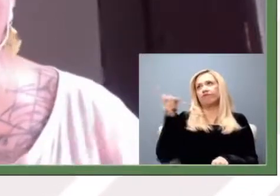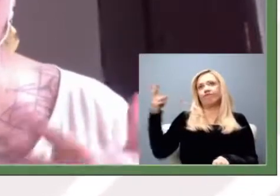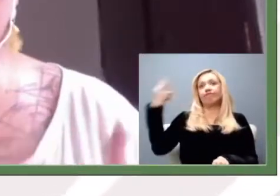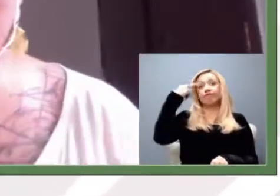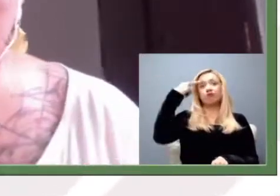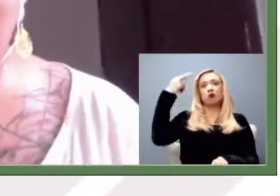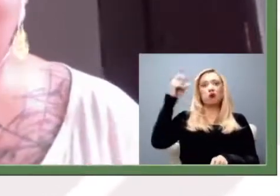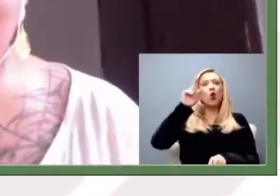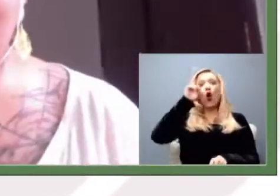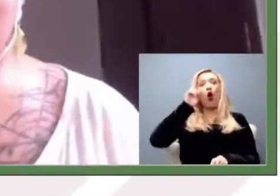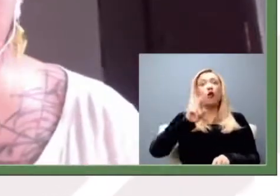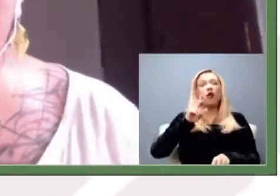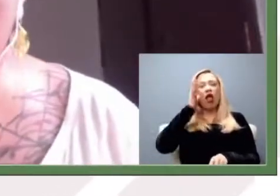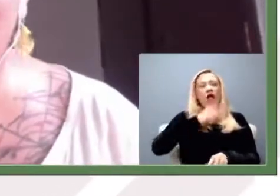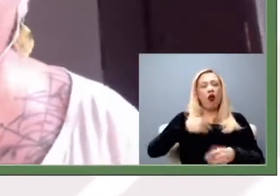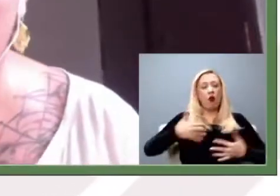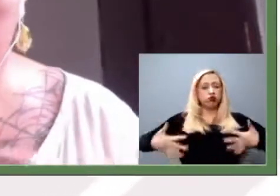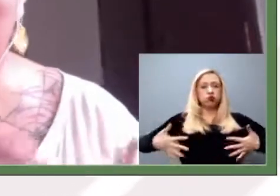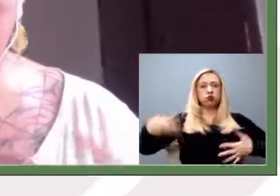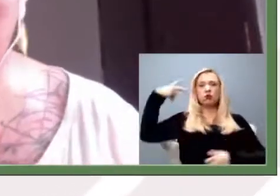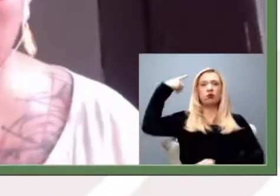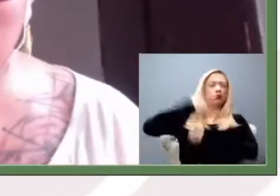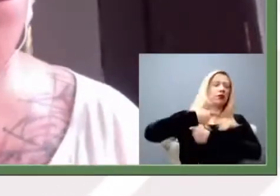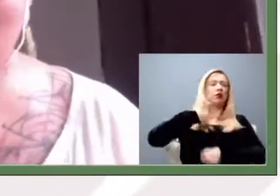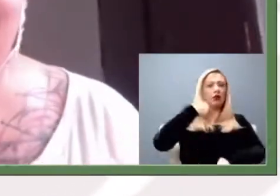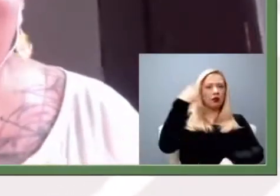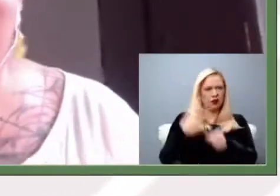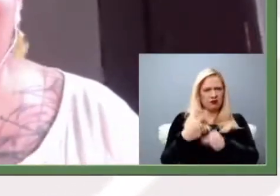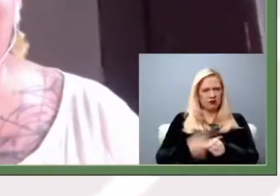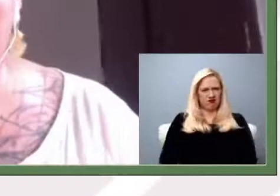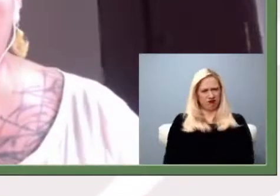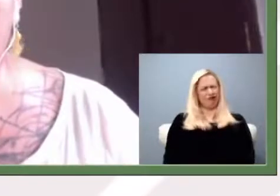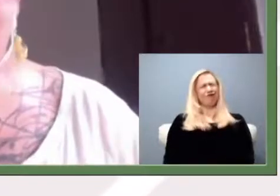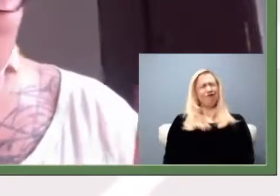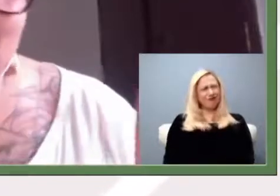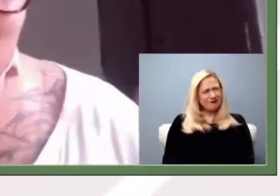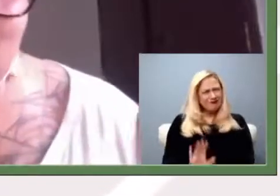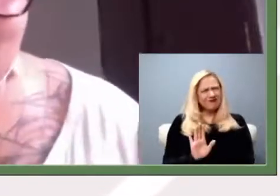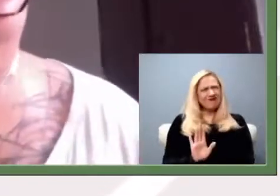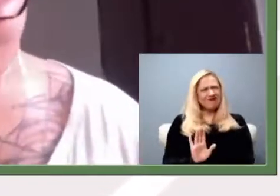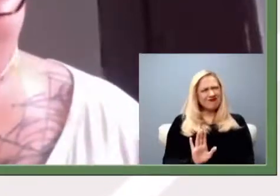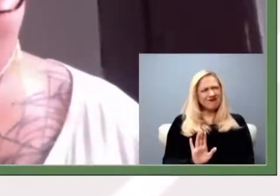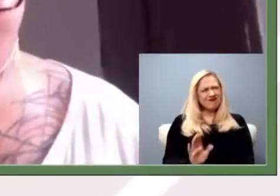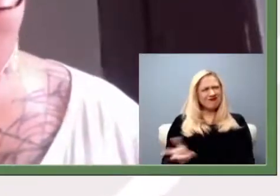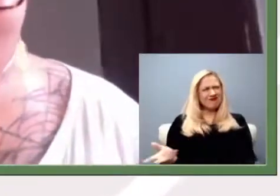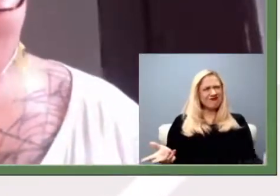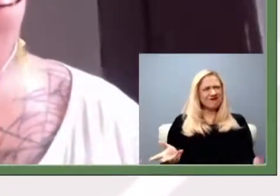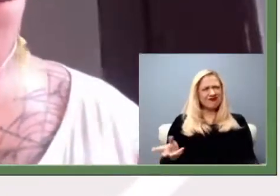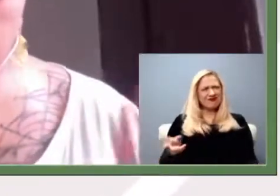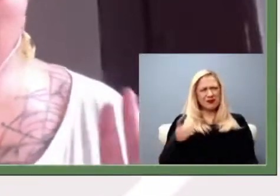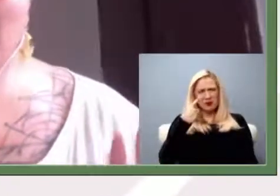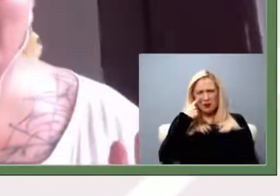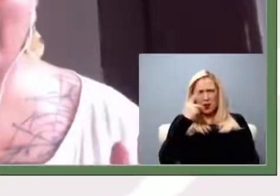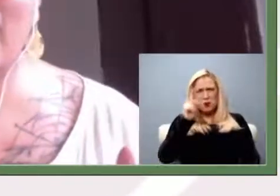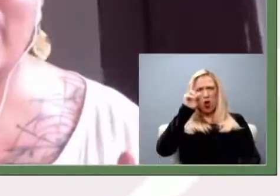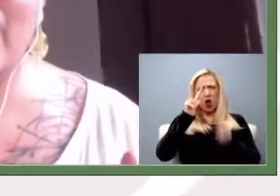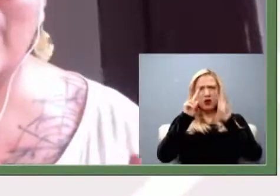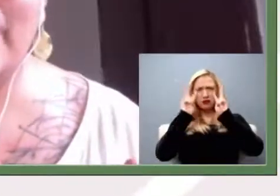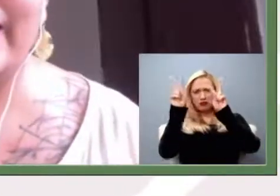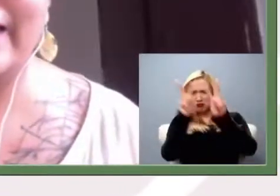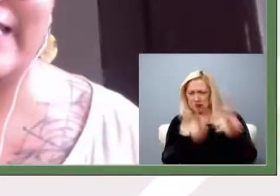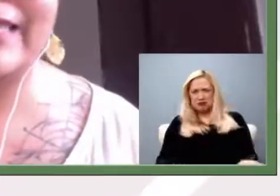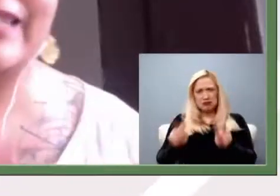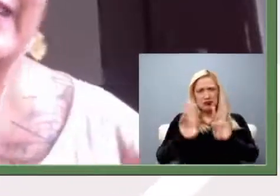una presencia de una persona experta o de un grupo de expertos que pues tiene esa capacidad de diagnosticar y después ese